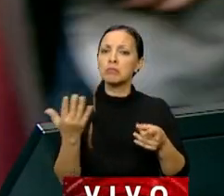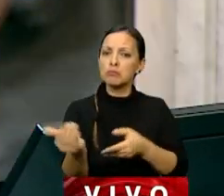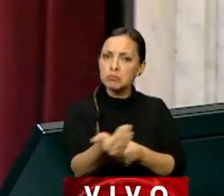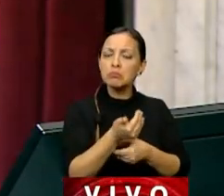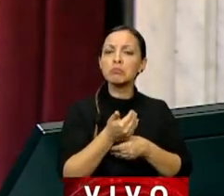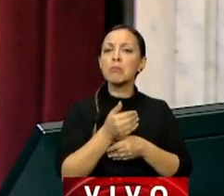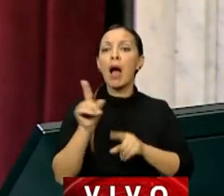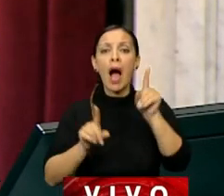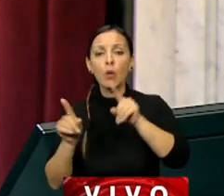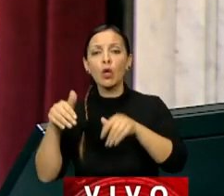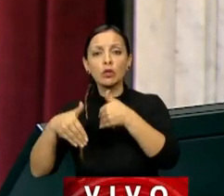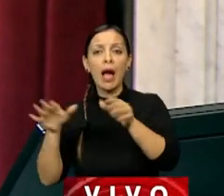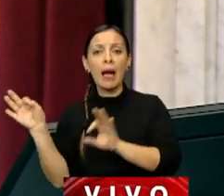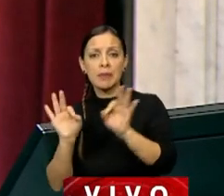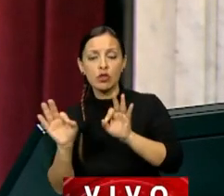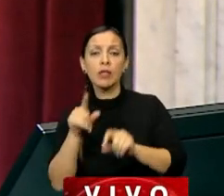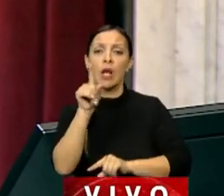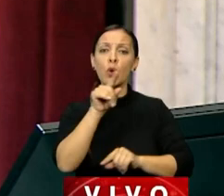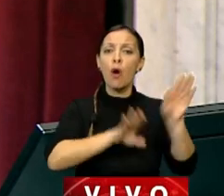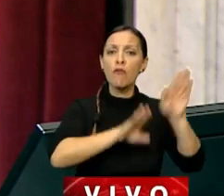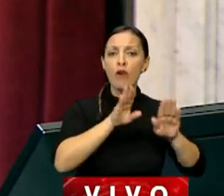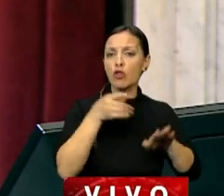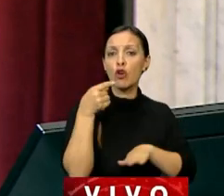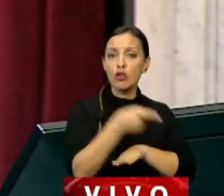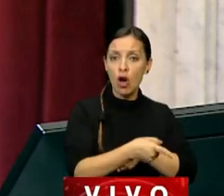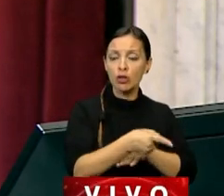las abstenciones y los votos en contra,